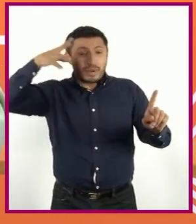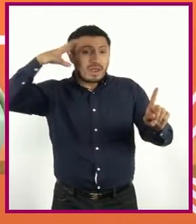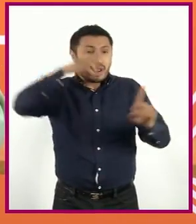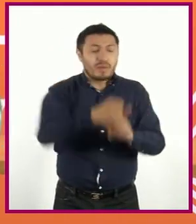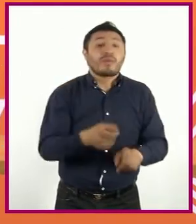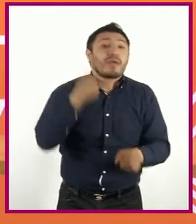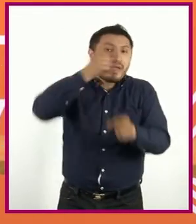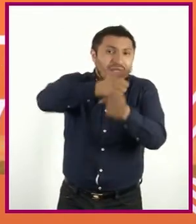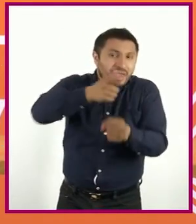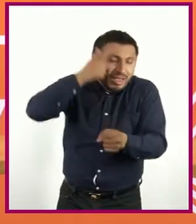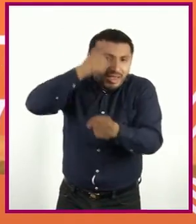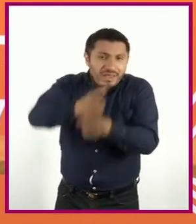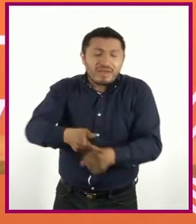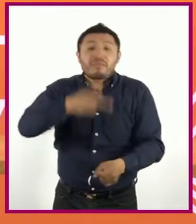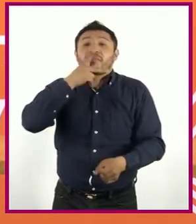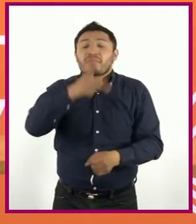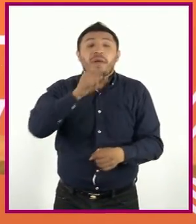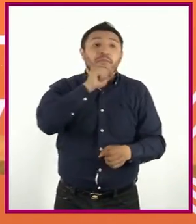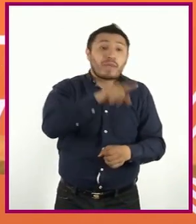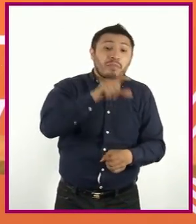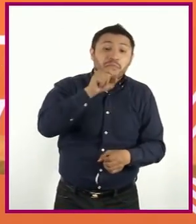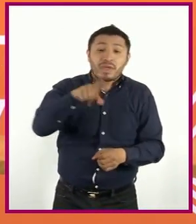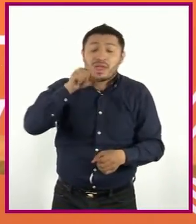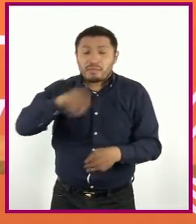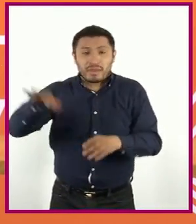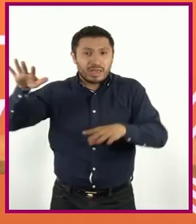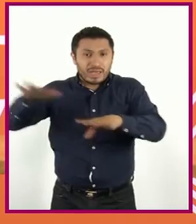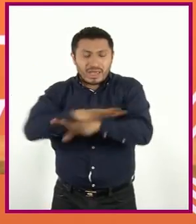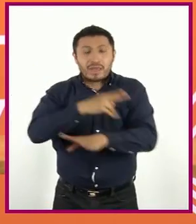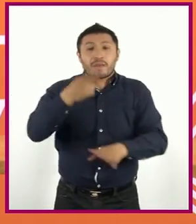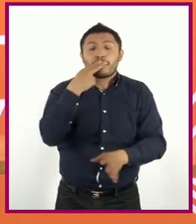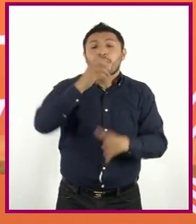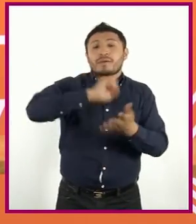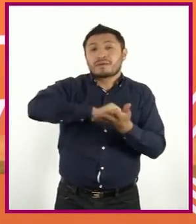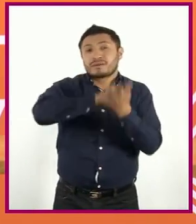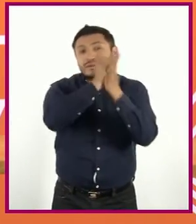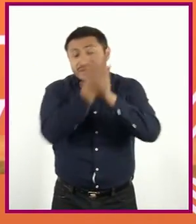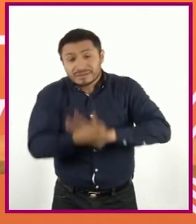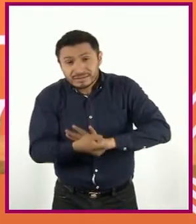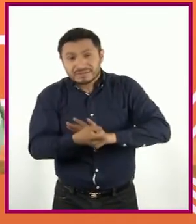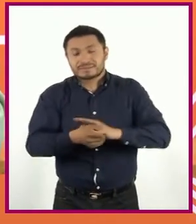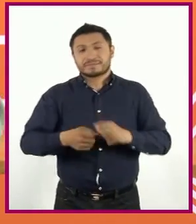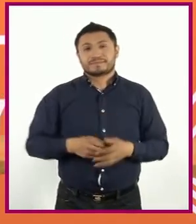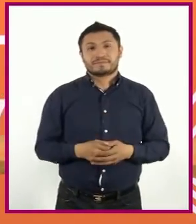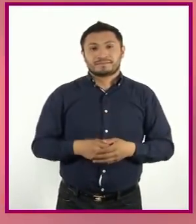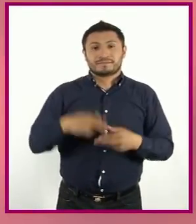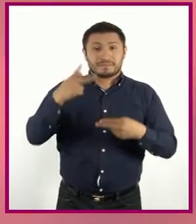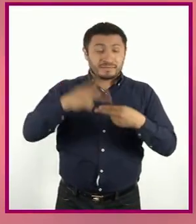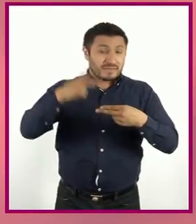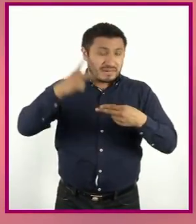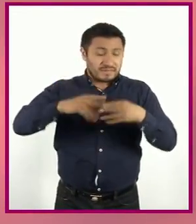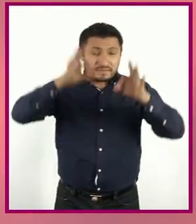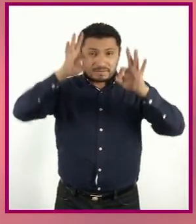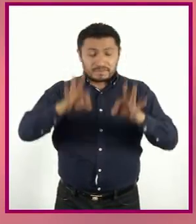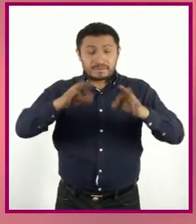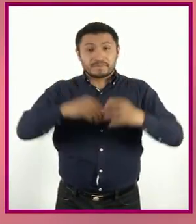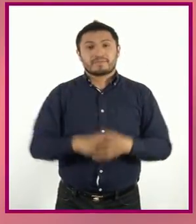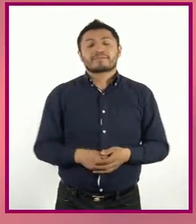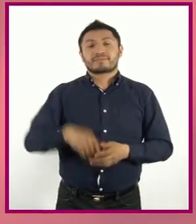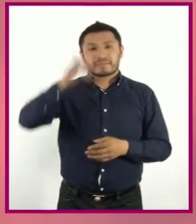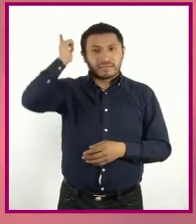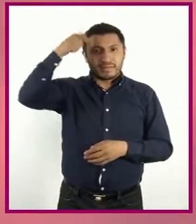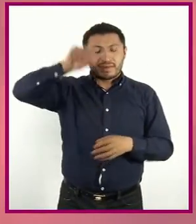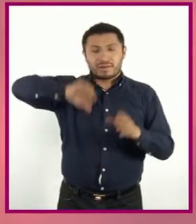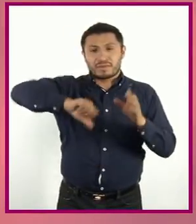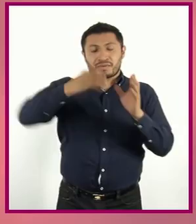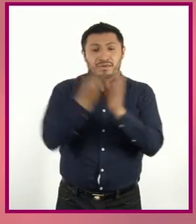las repeticiones excesivas y las evita mediante la sustitución léxica y pronominal. Esperamos que esta sesión